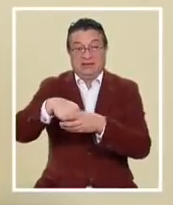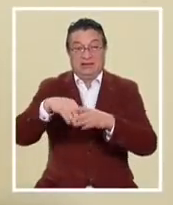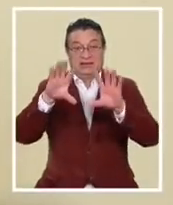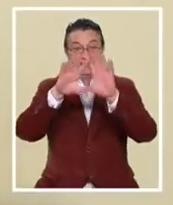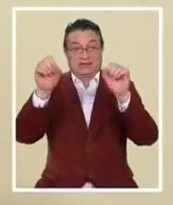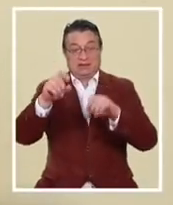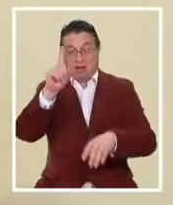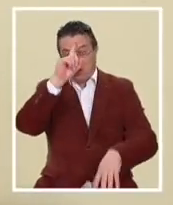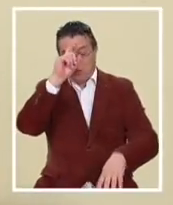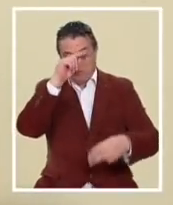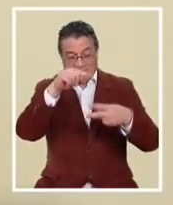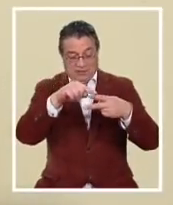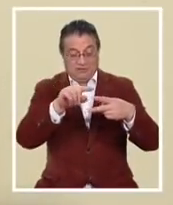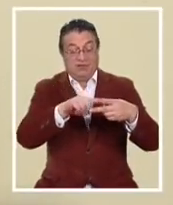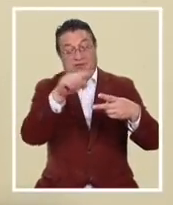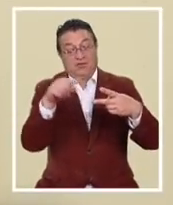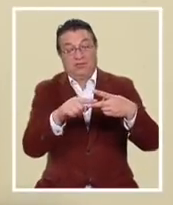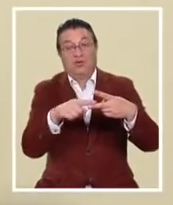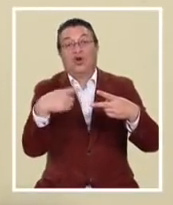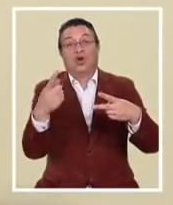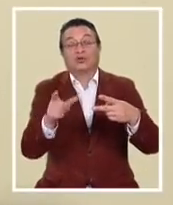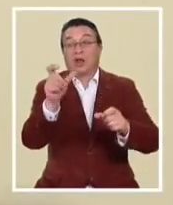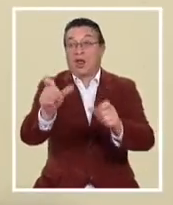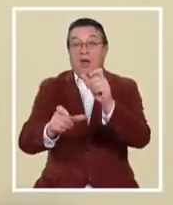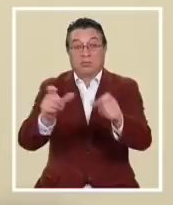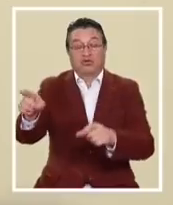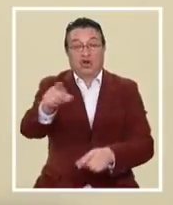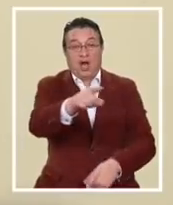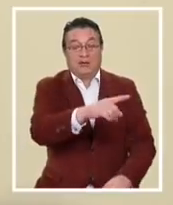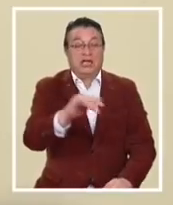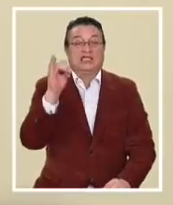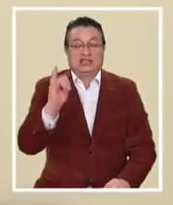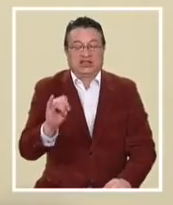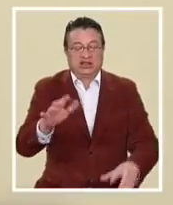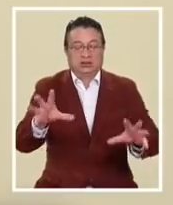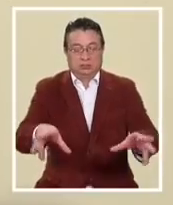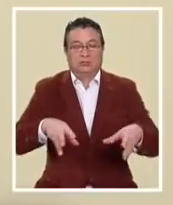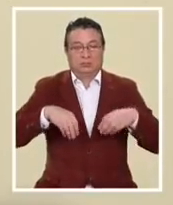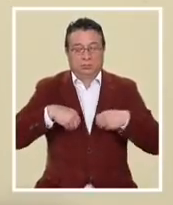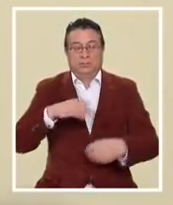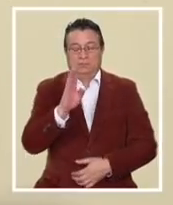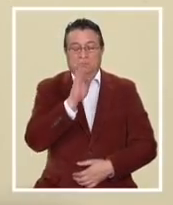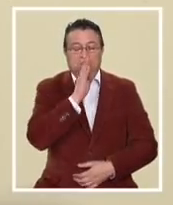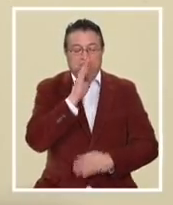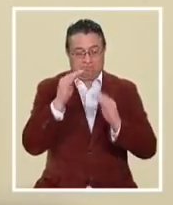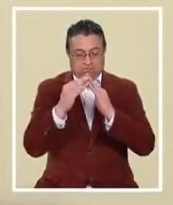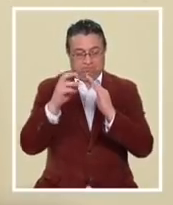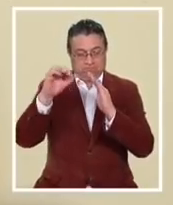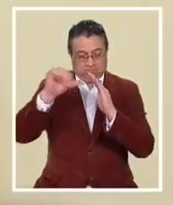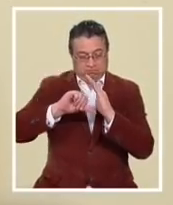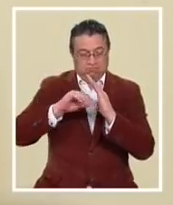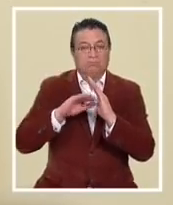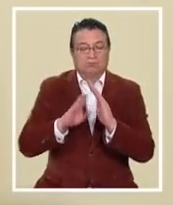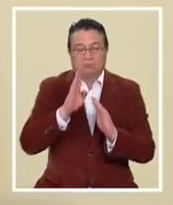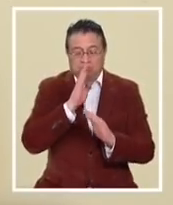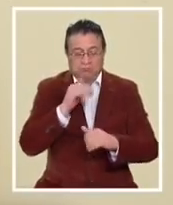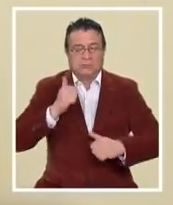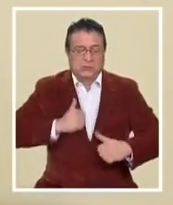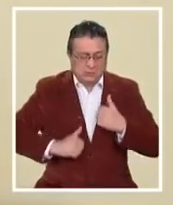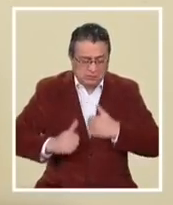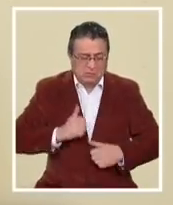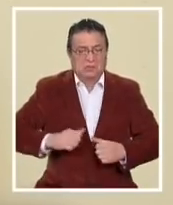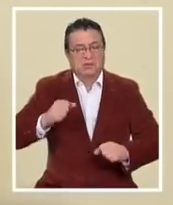sistemas hospitalarios y de salud. Otro, el de la población que sí asume las cuarentenas y el confinamiento con todo el